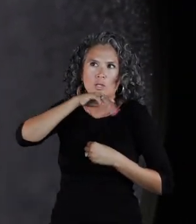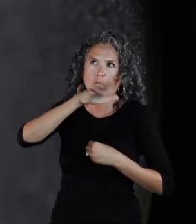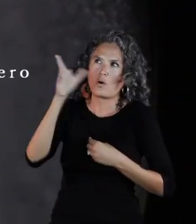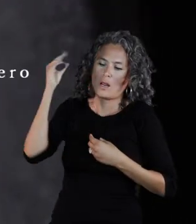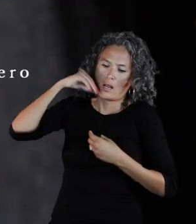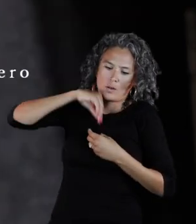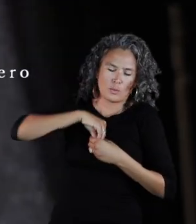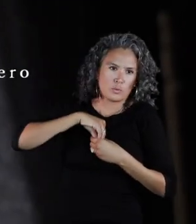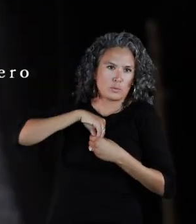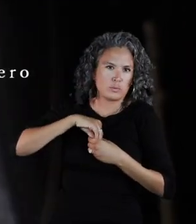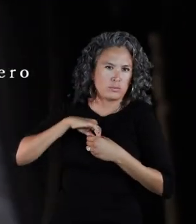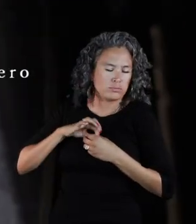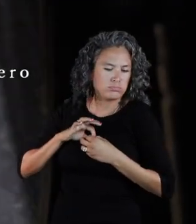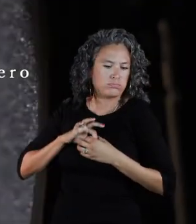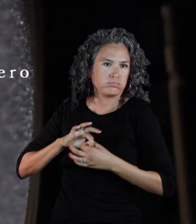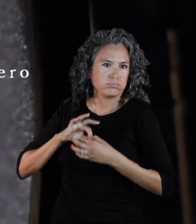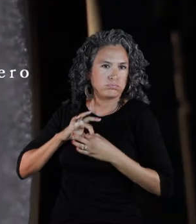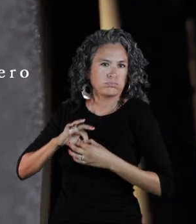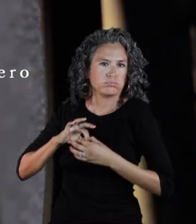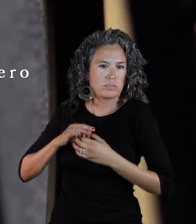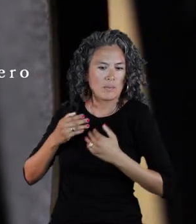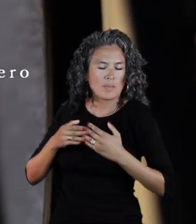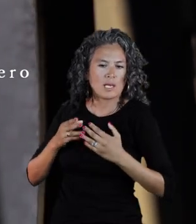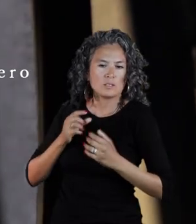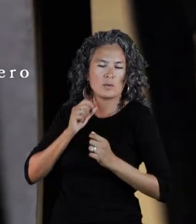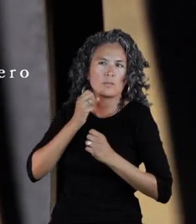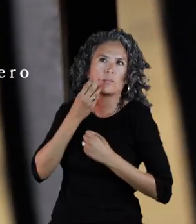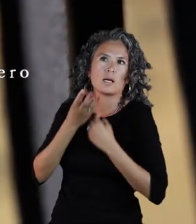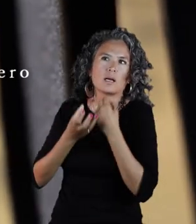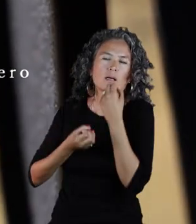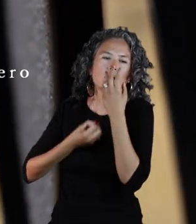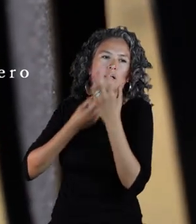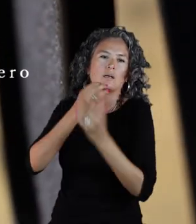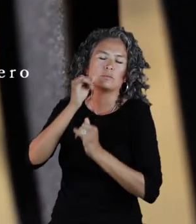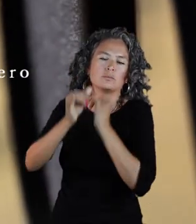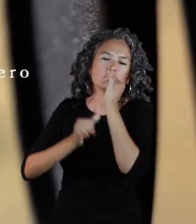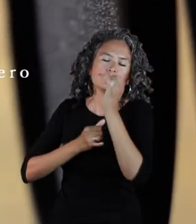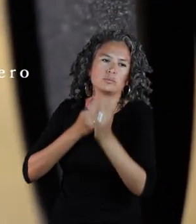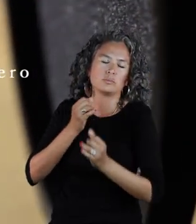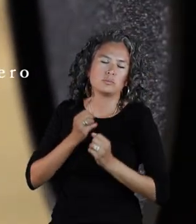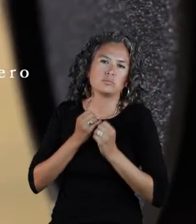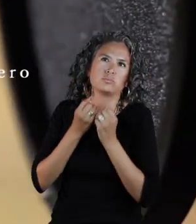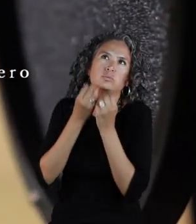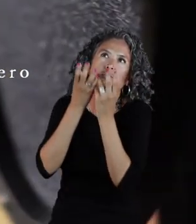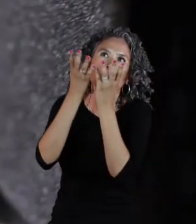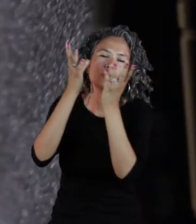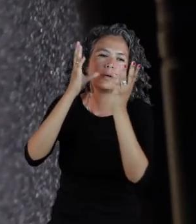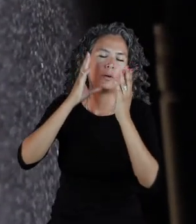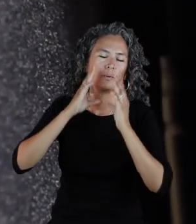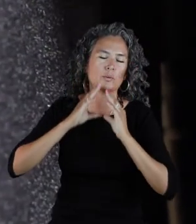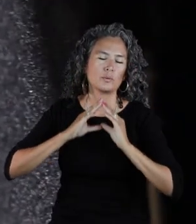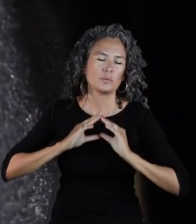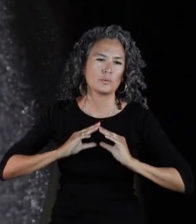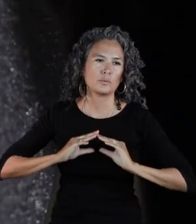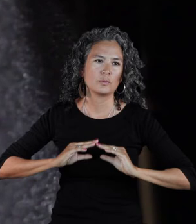porque todo eso está guardado está guardado lo tengo en el cuerpo me acompaña y a medida que voy